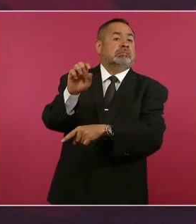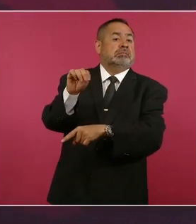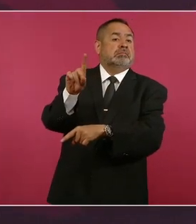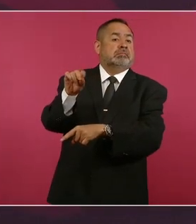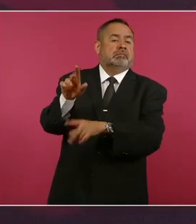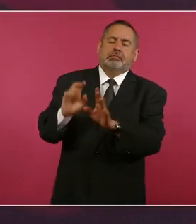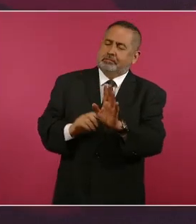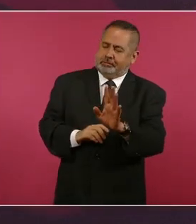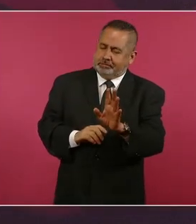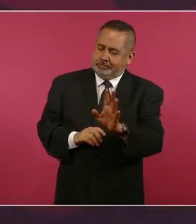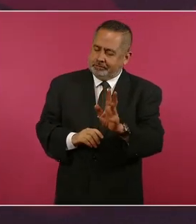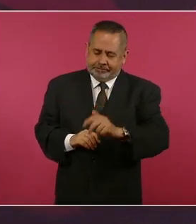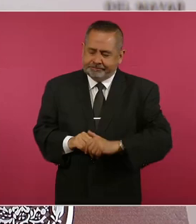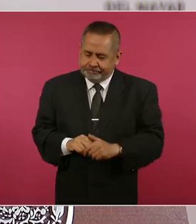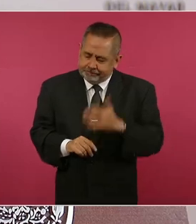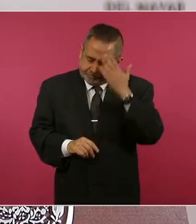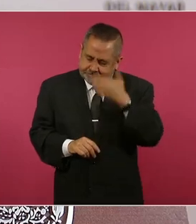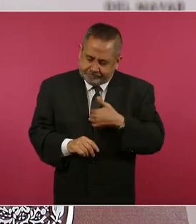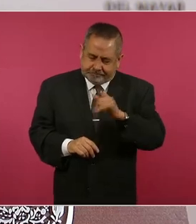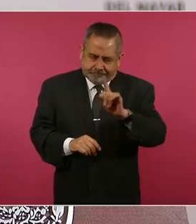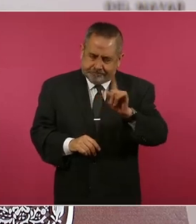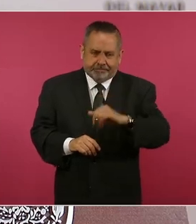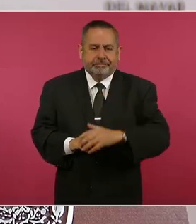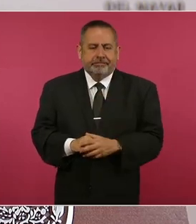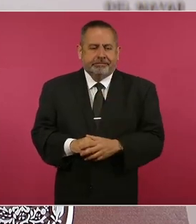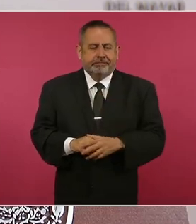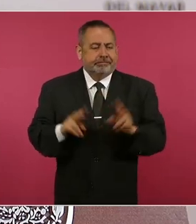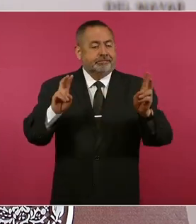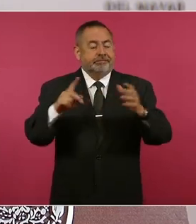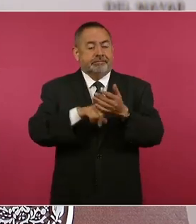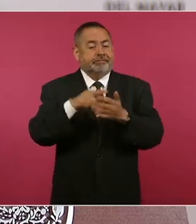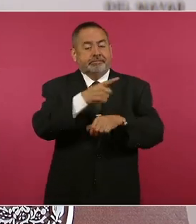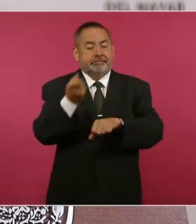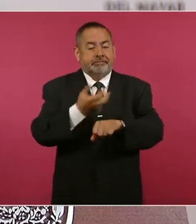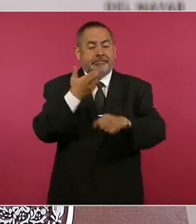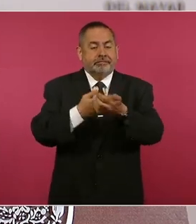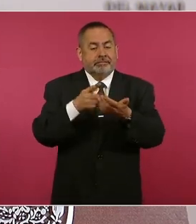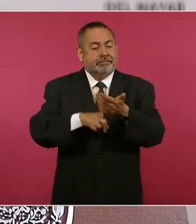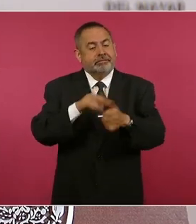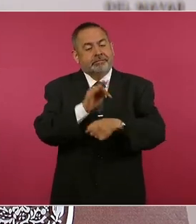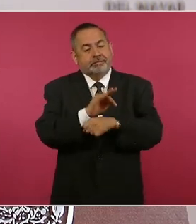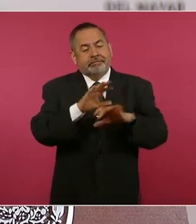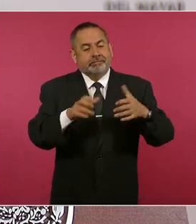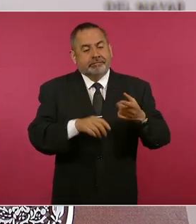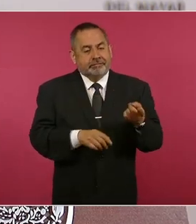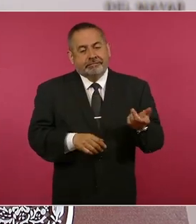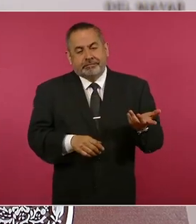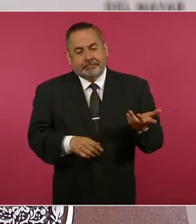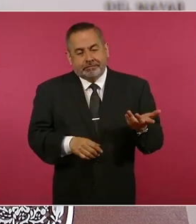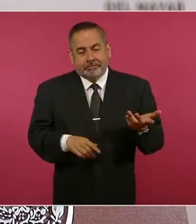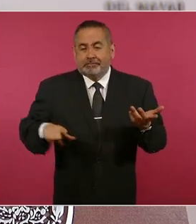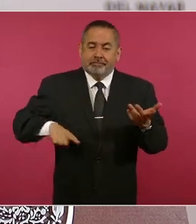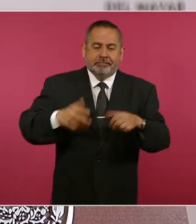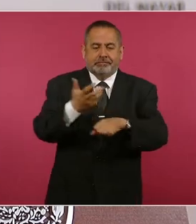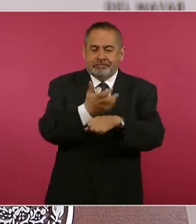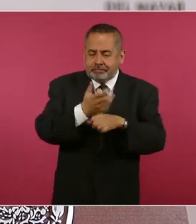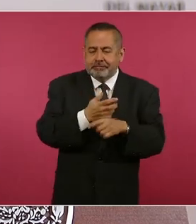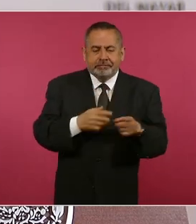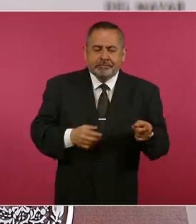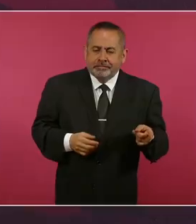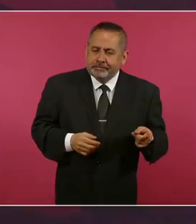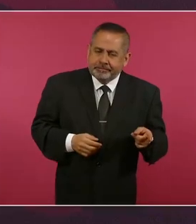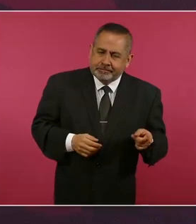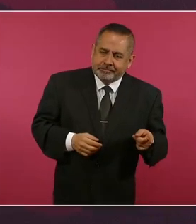donde supuestamente el secretario de la Defensa del gobierno de Estados Unidos